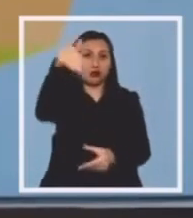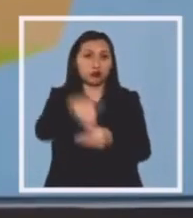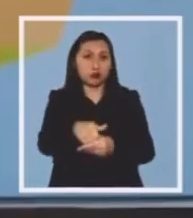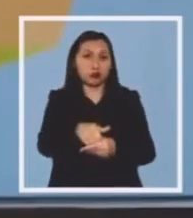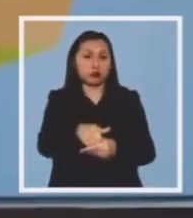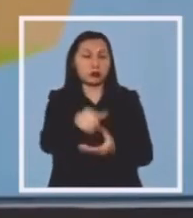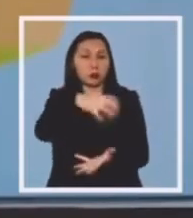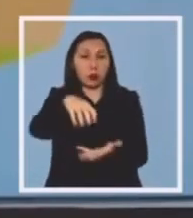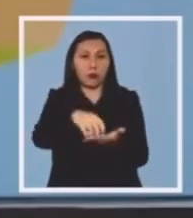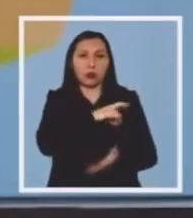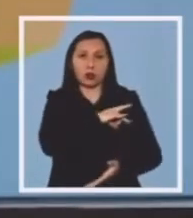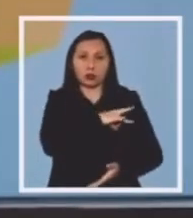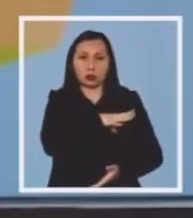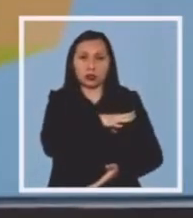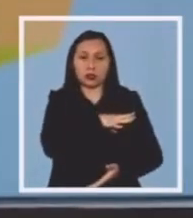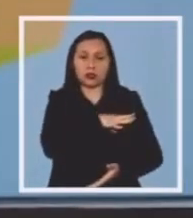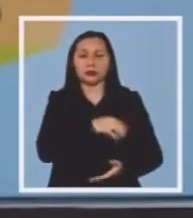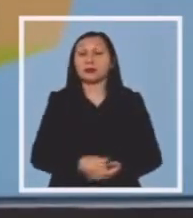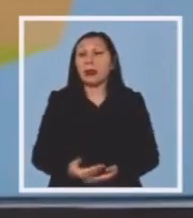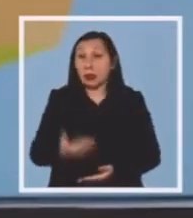Chile.